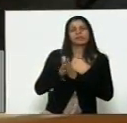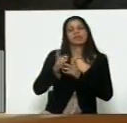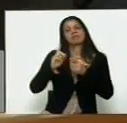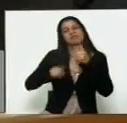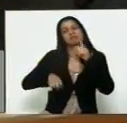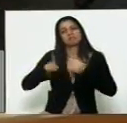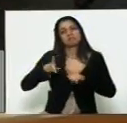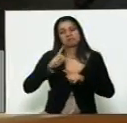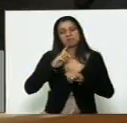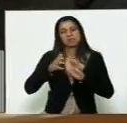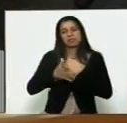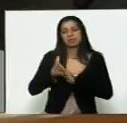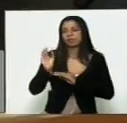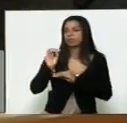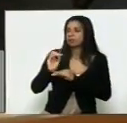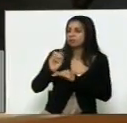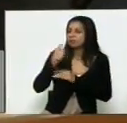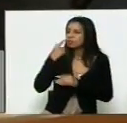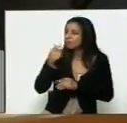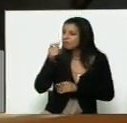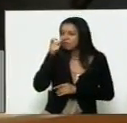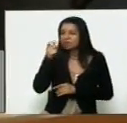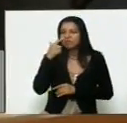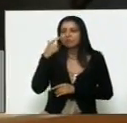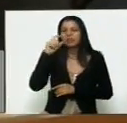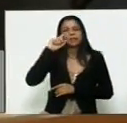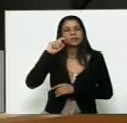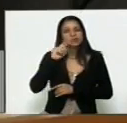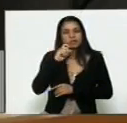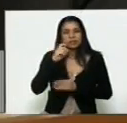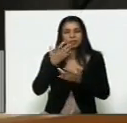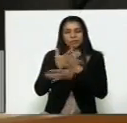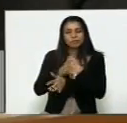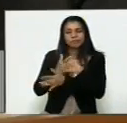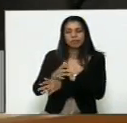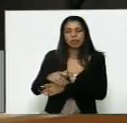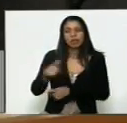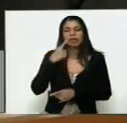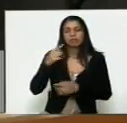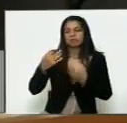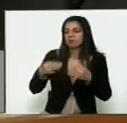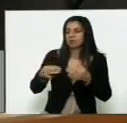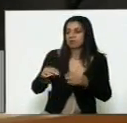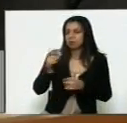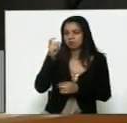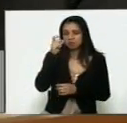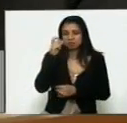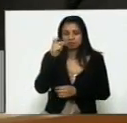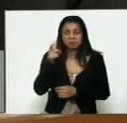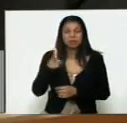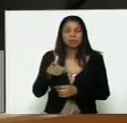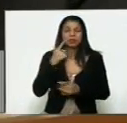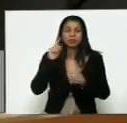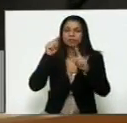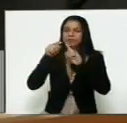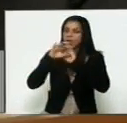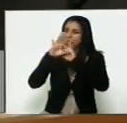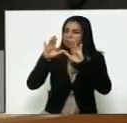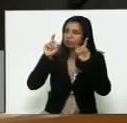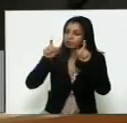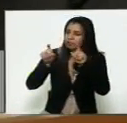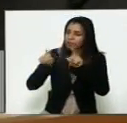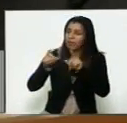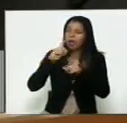conveniencia del seguimiento a la salud sexual y reproductiva de manera regular, con énfasis en el